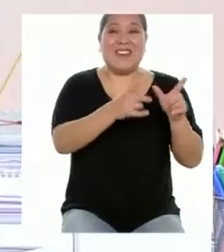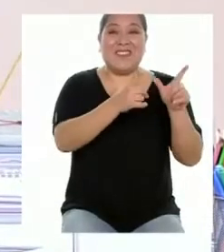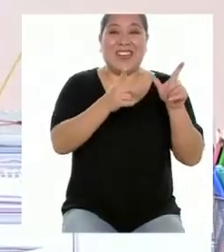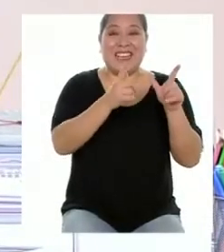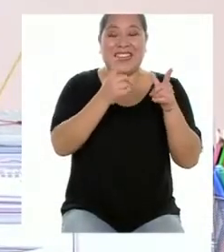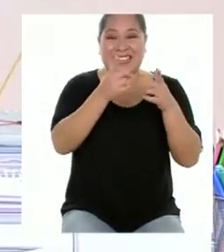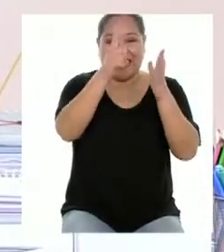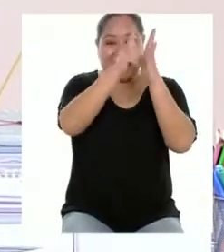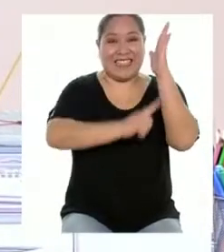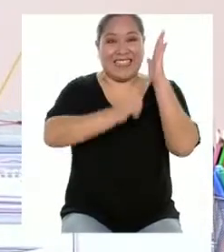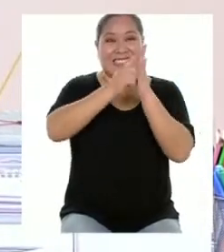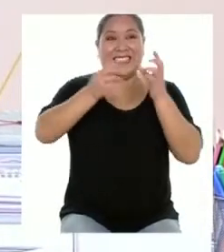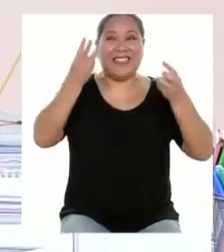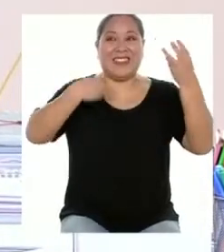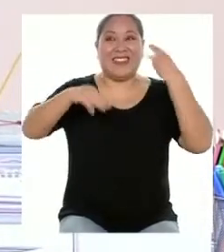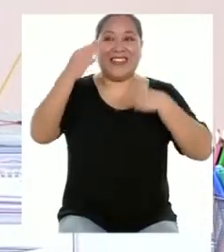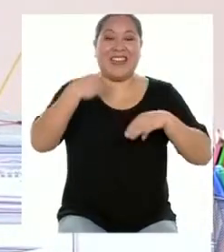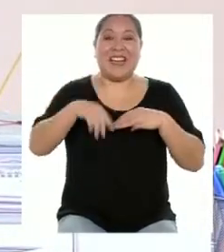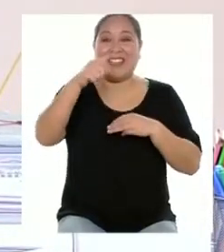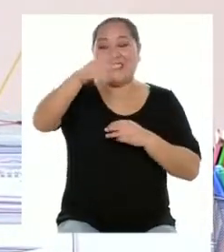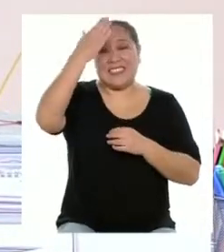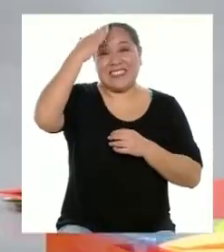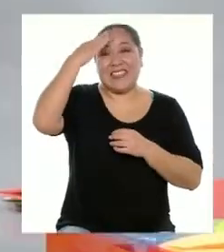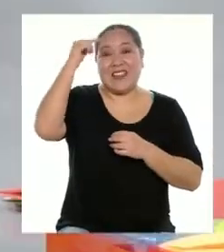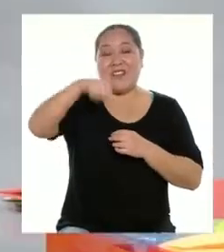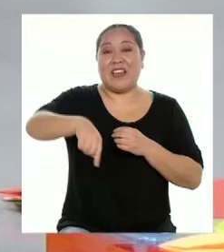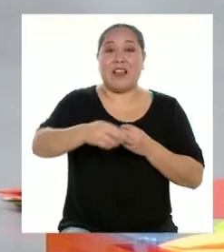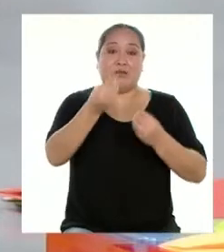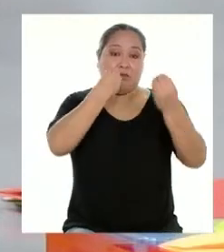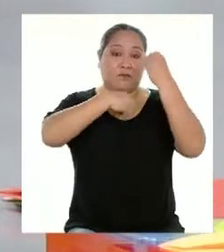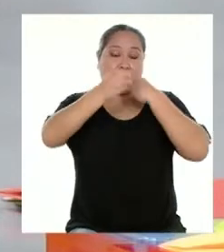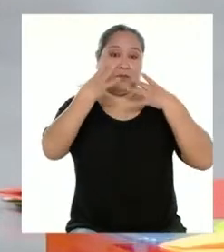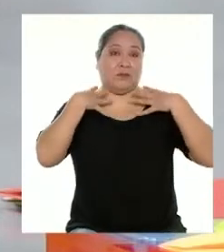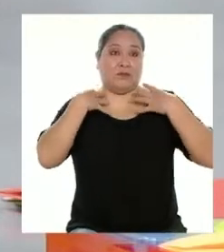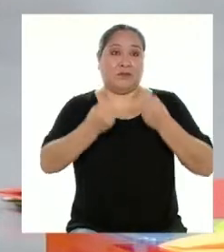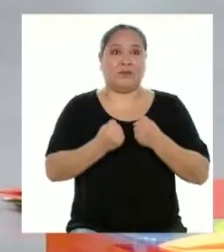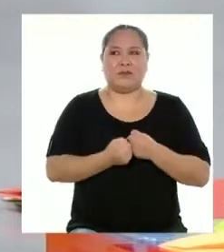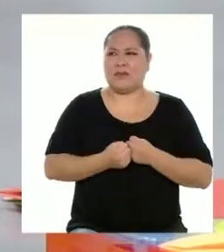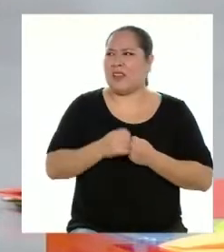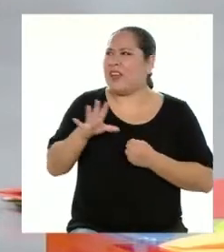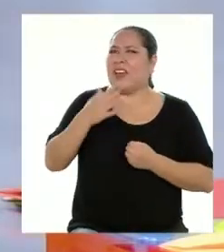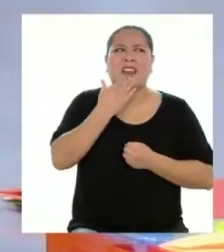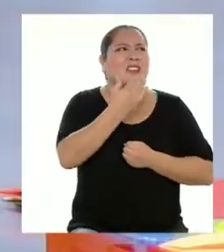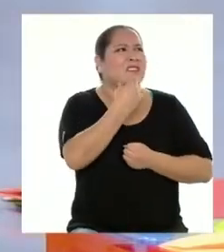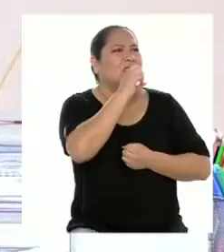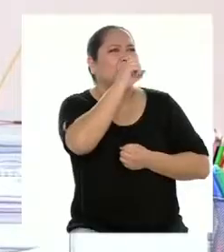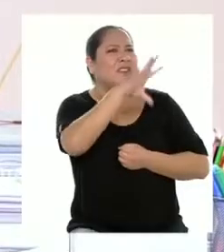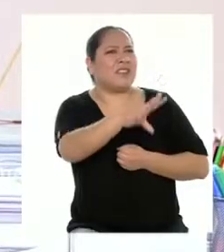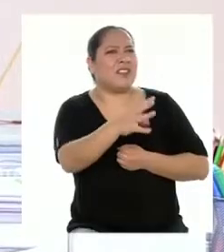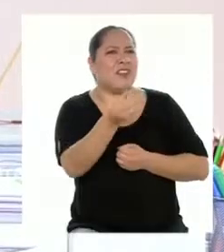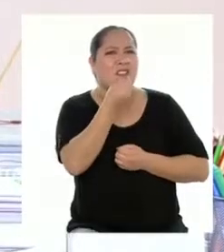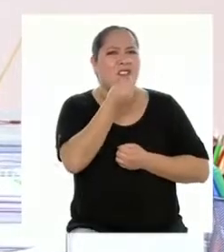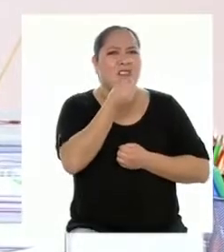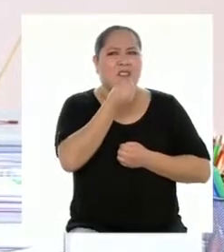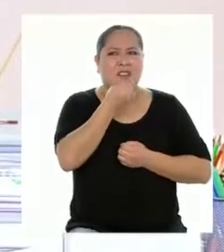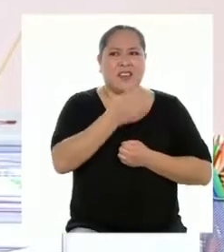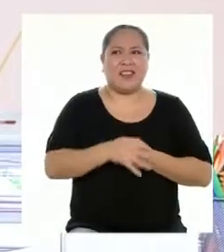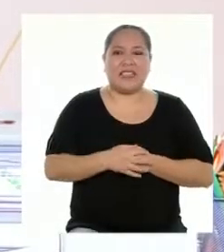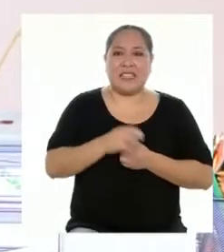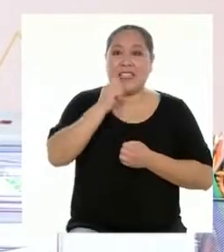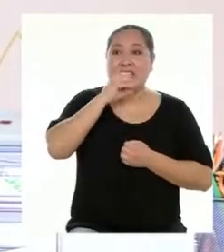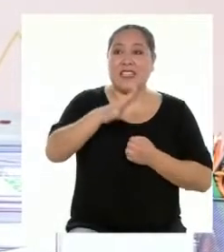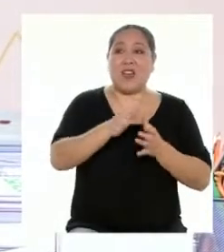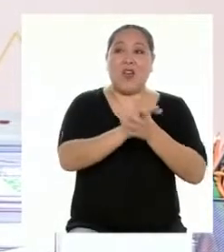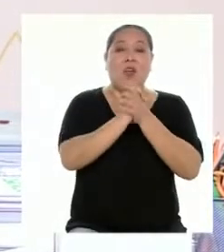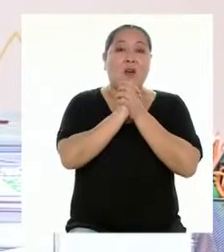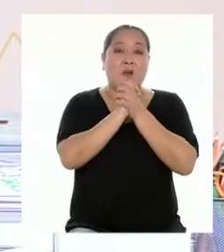tener hábitos saludables, la alimentación es muy importante. ¿Alguien habló de comer? Les contaba a nuestras amigas y